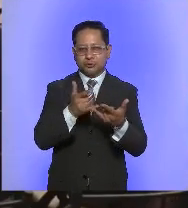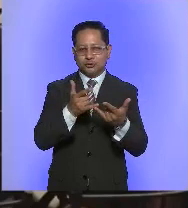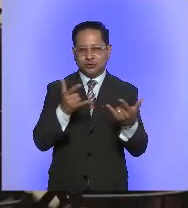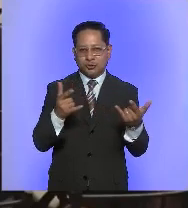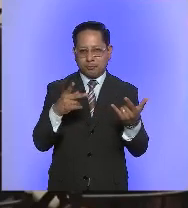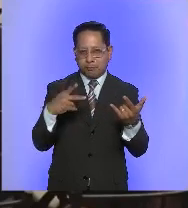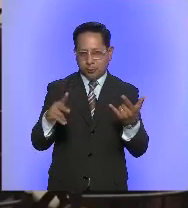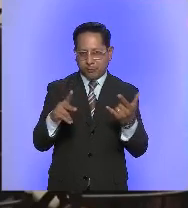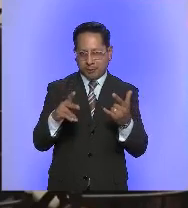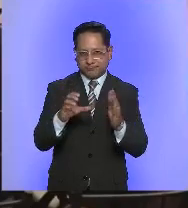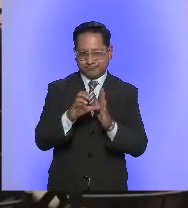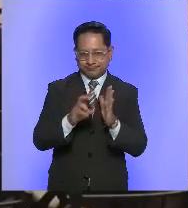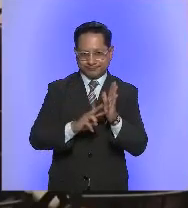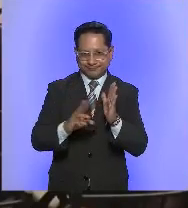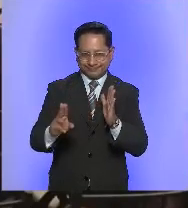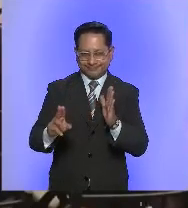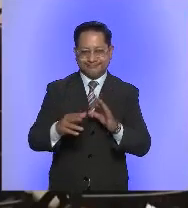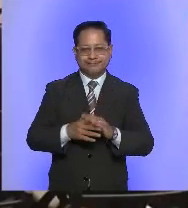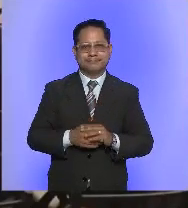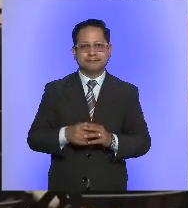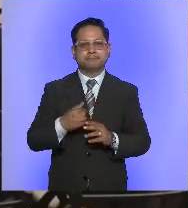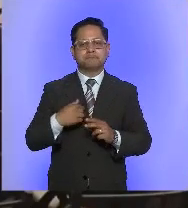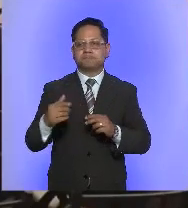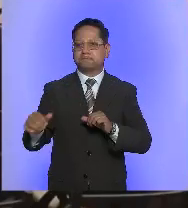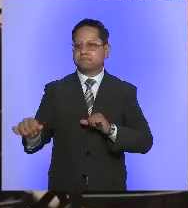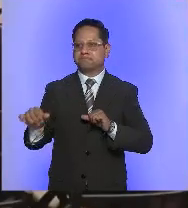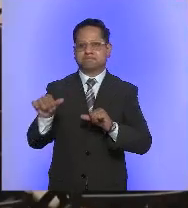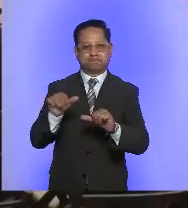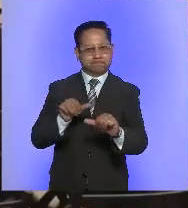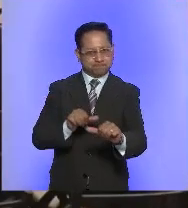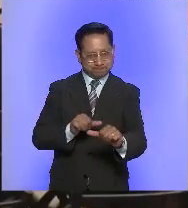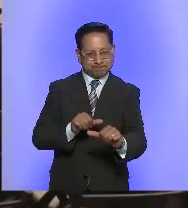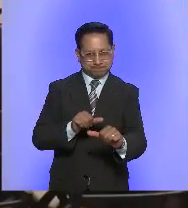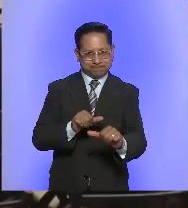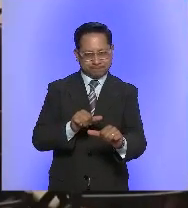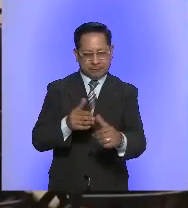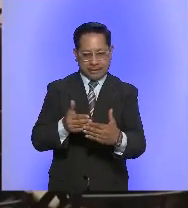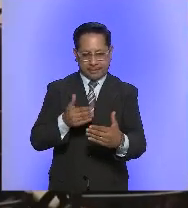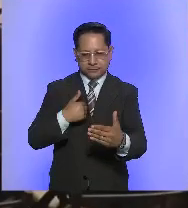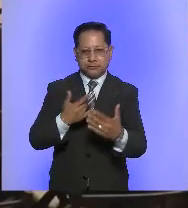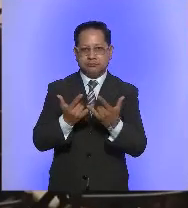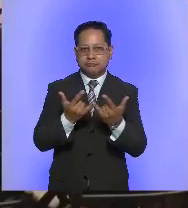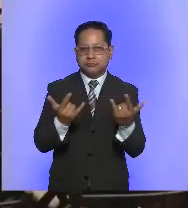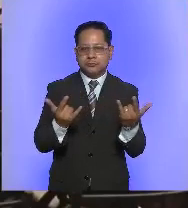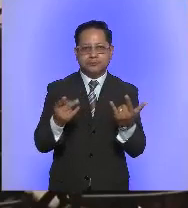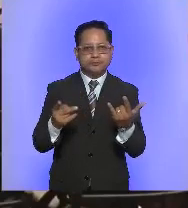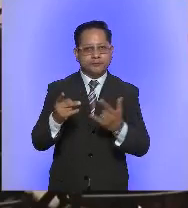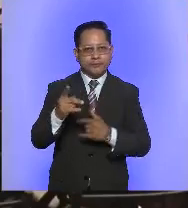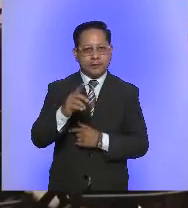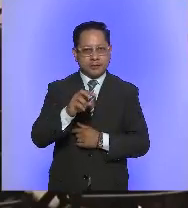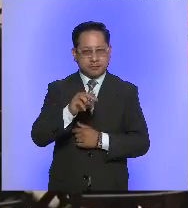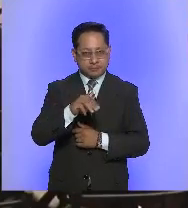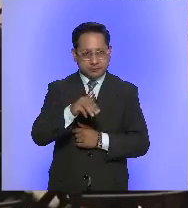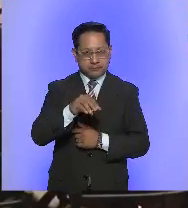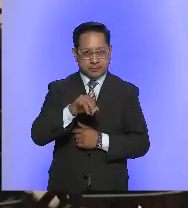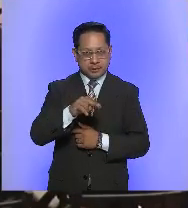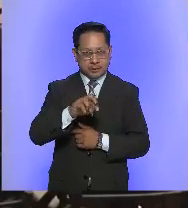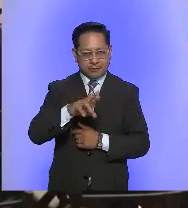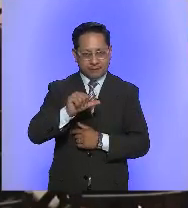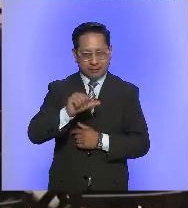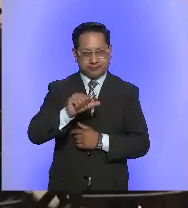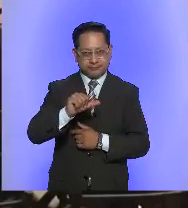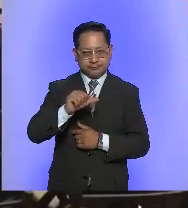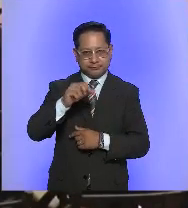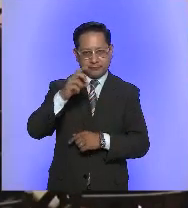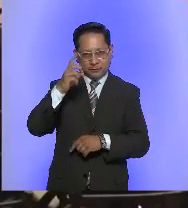para cederle el uso de la voz. La doctora Minerva Martínez Garza es doctora en Derecho con la